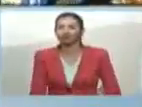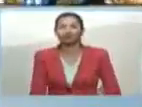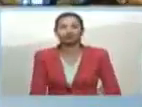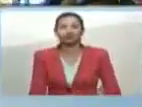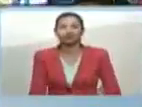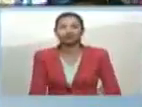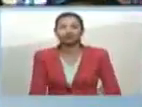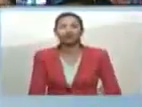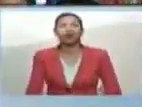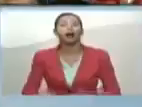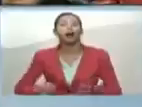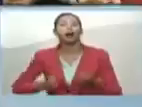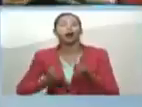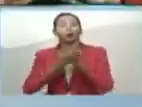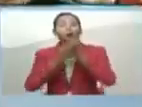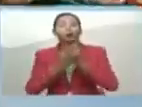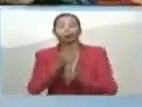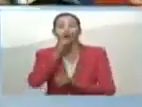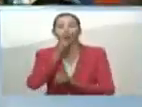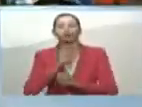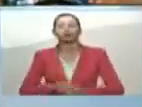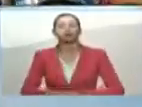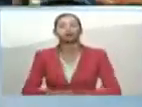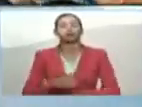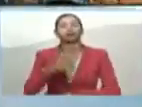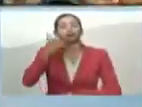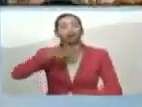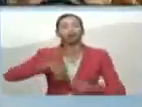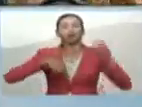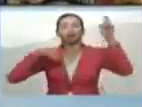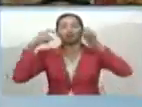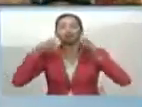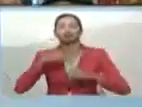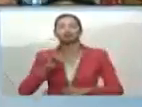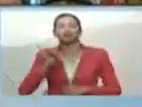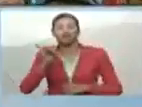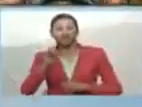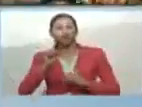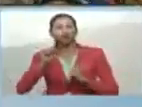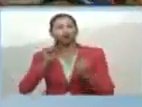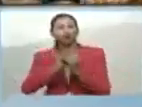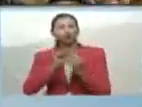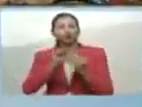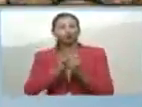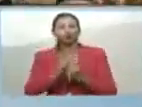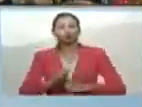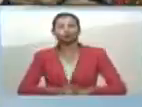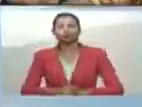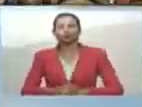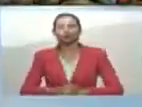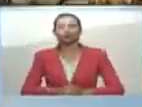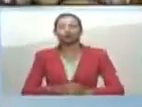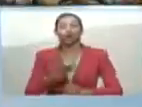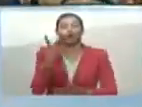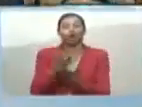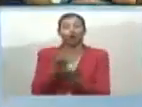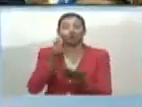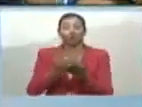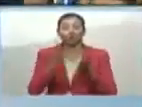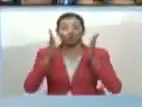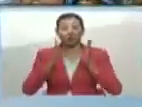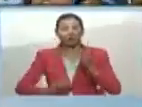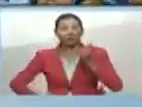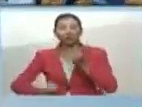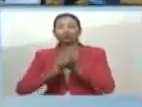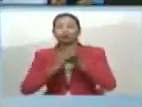Apoyamos a Maduro, somos chavistas y de lo duro. Los comuneros apoyamos a